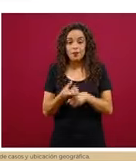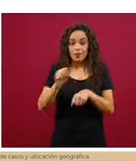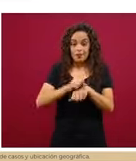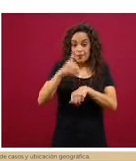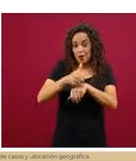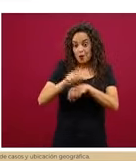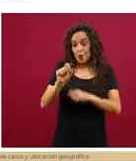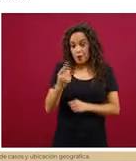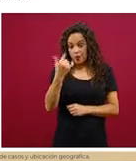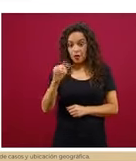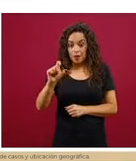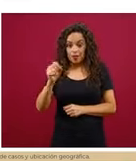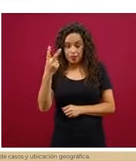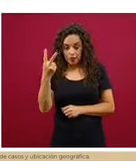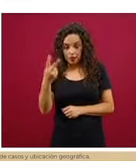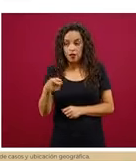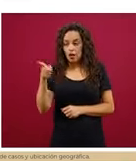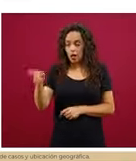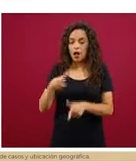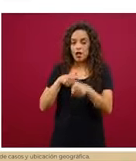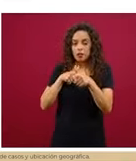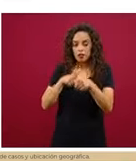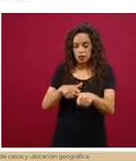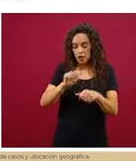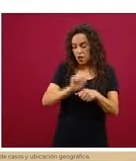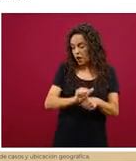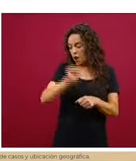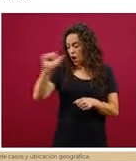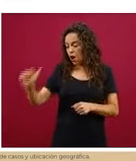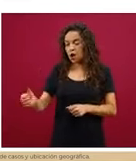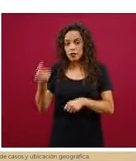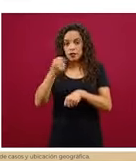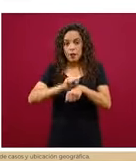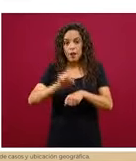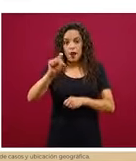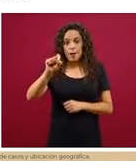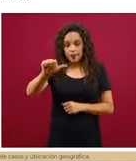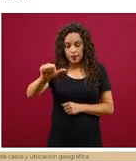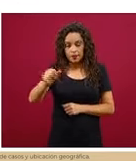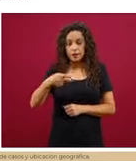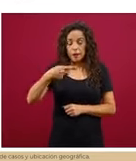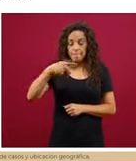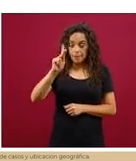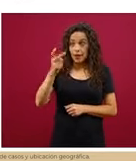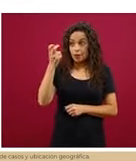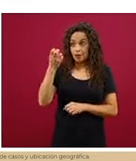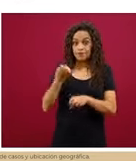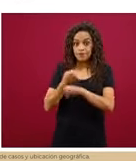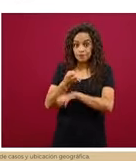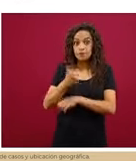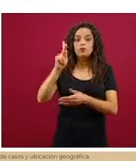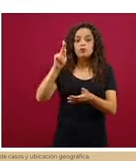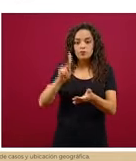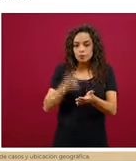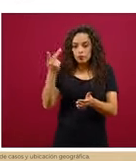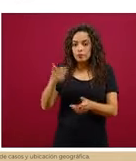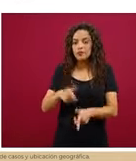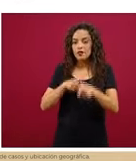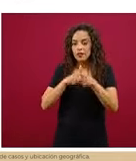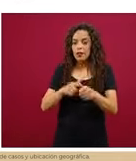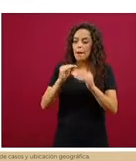prácticamente Acapulco mantiene una meseta hasta la 26 y, similar al comportamiento del estado, se vuelve a incrementar a un